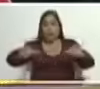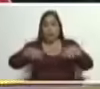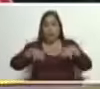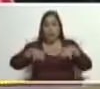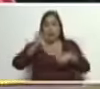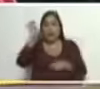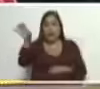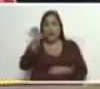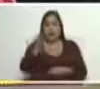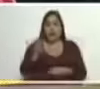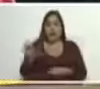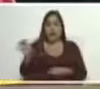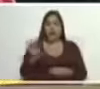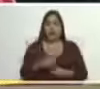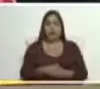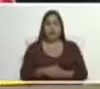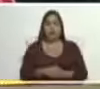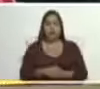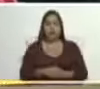naciones,